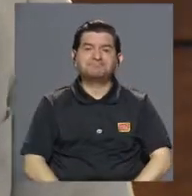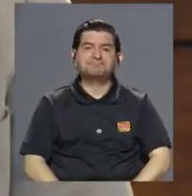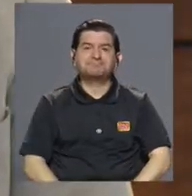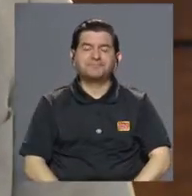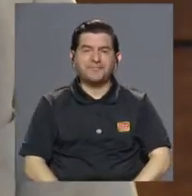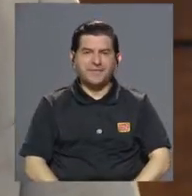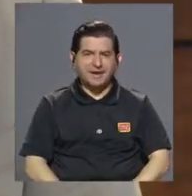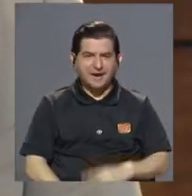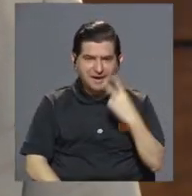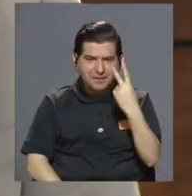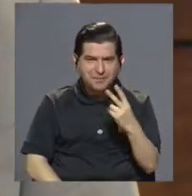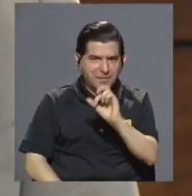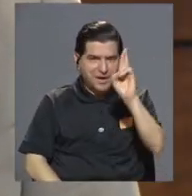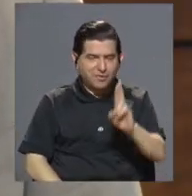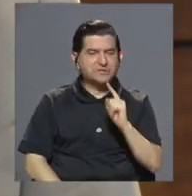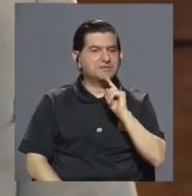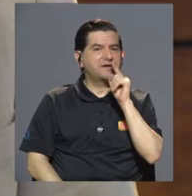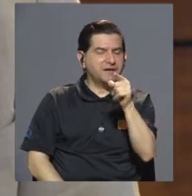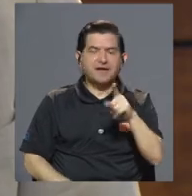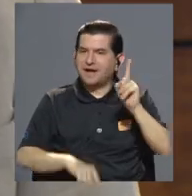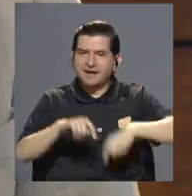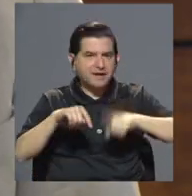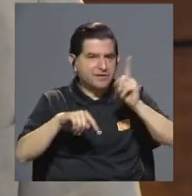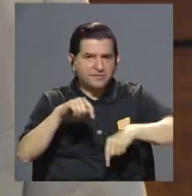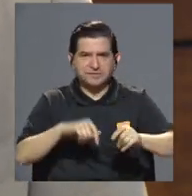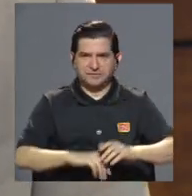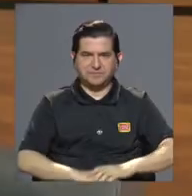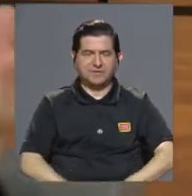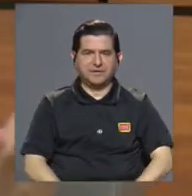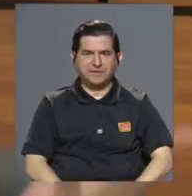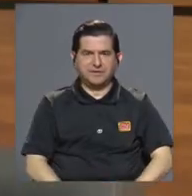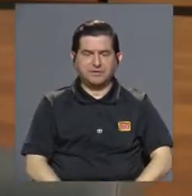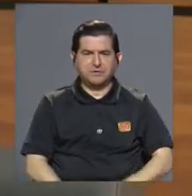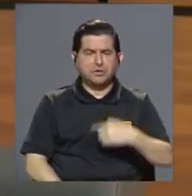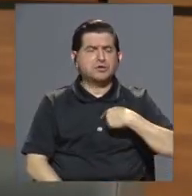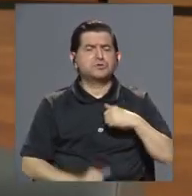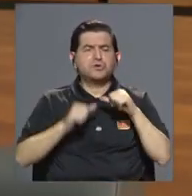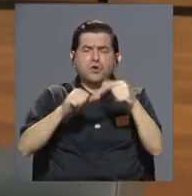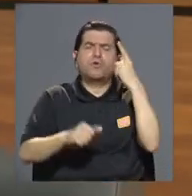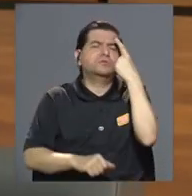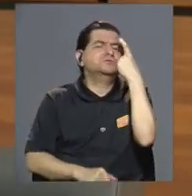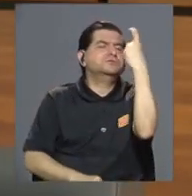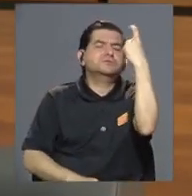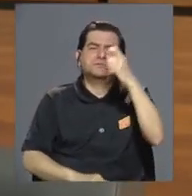como la Costa Rica que usted dice no es posible. Pero la sigo soñando.